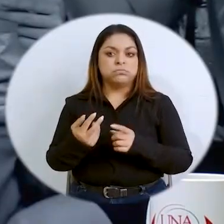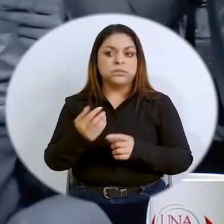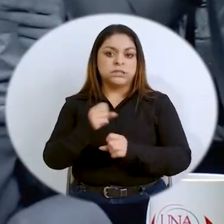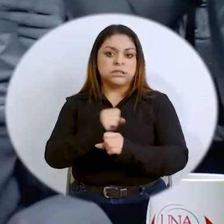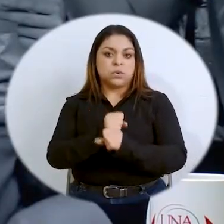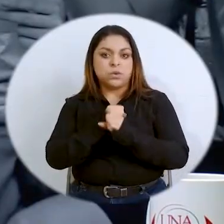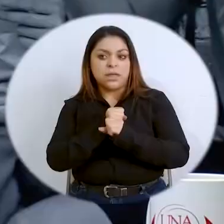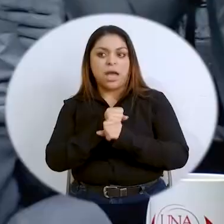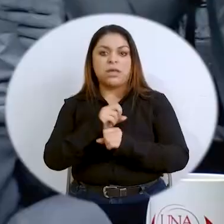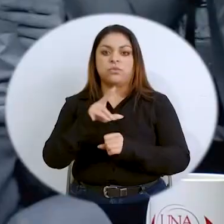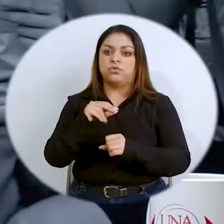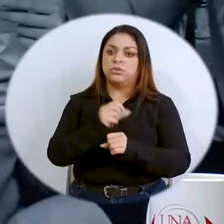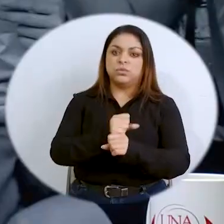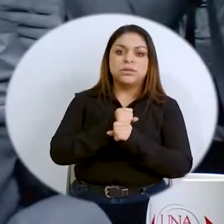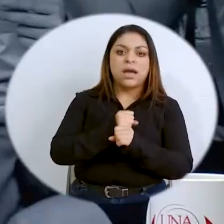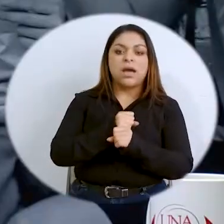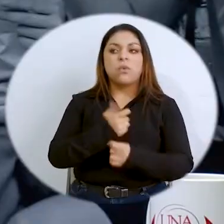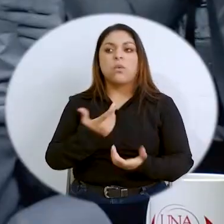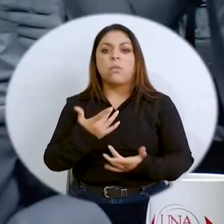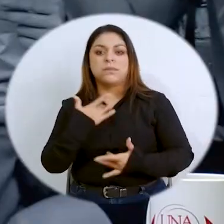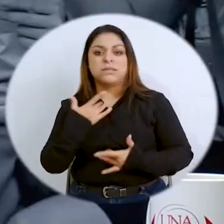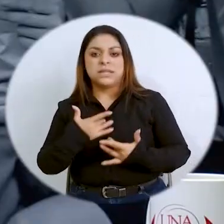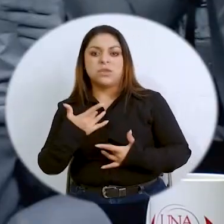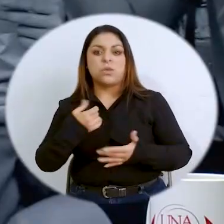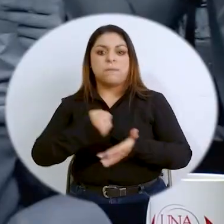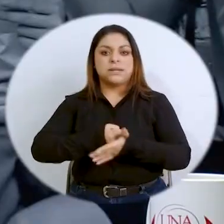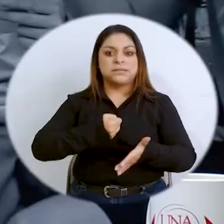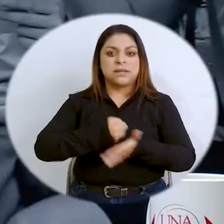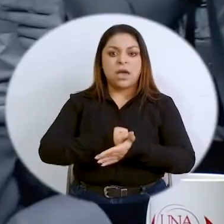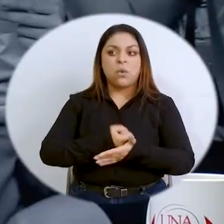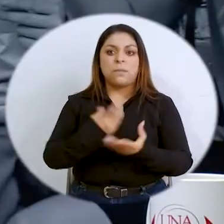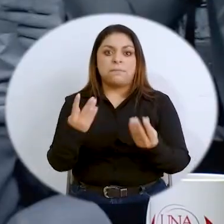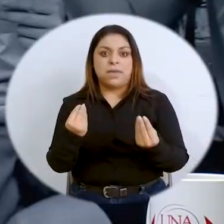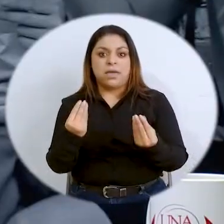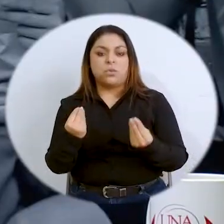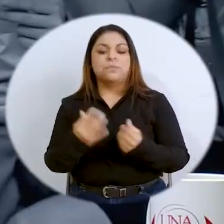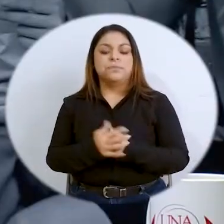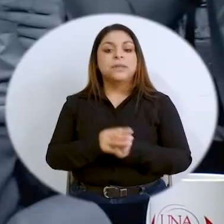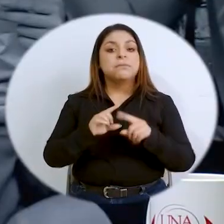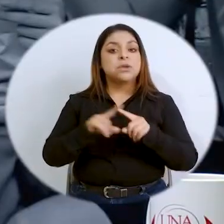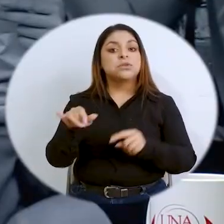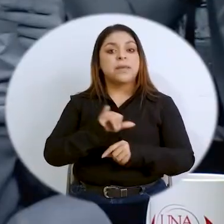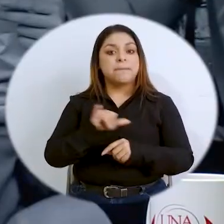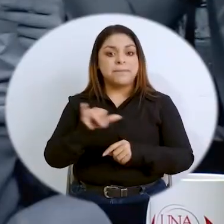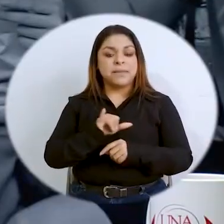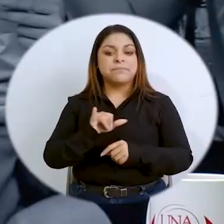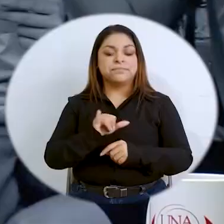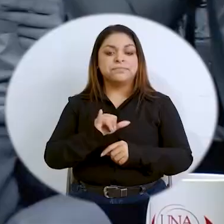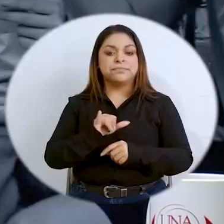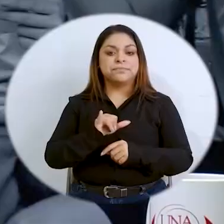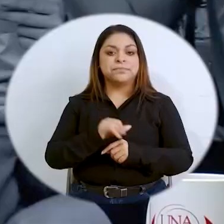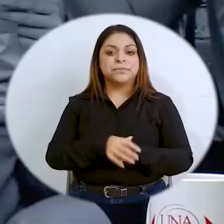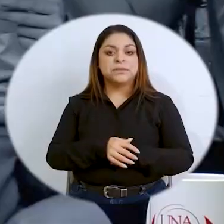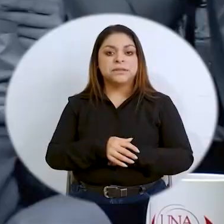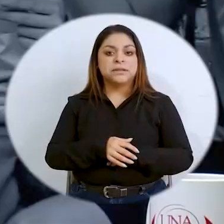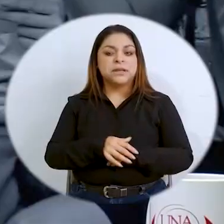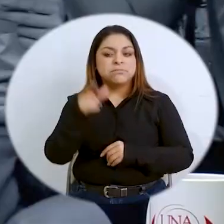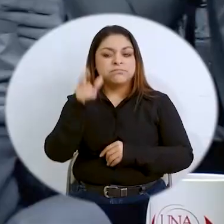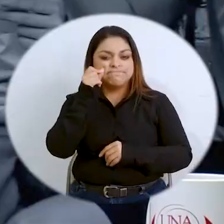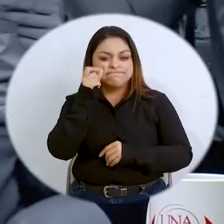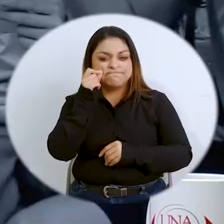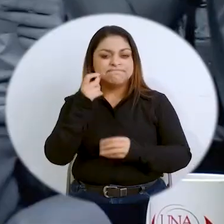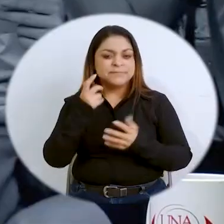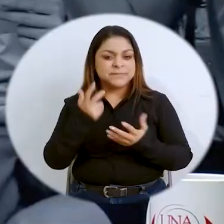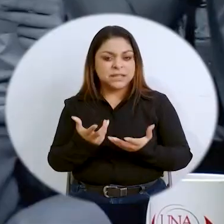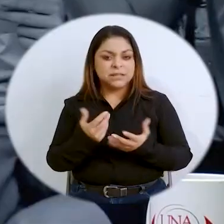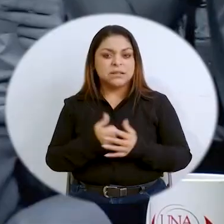¿verdad? De seguridad e inseguridad, de cómo me siento amenazado o el miedo que eso pueda generar, sino que también